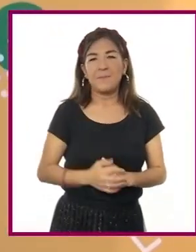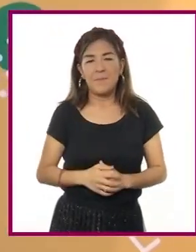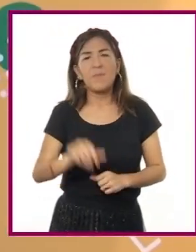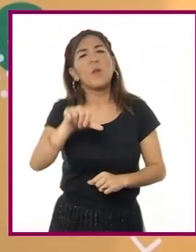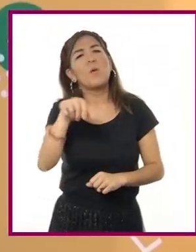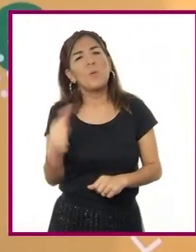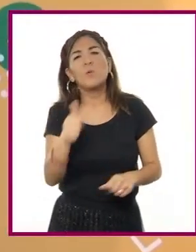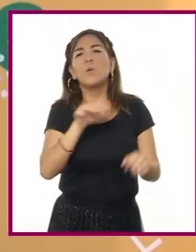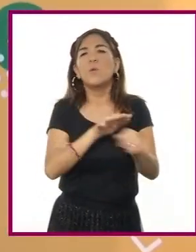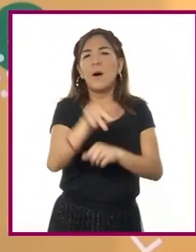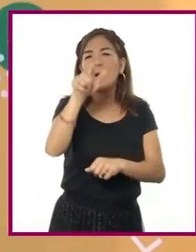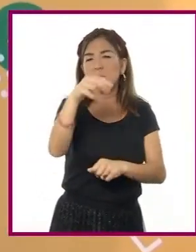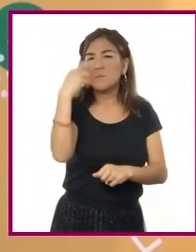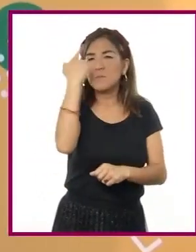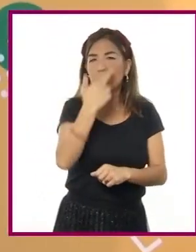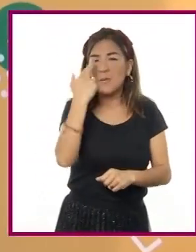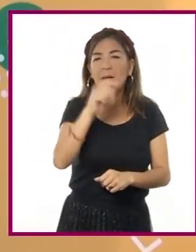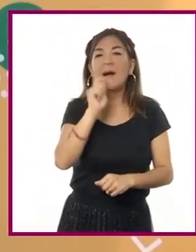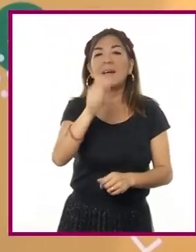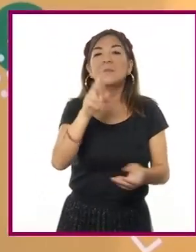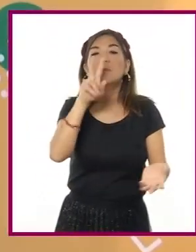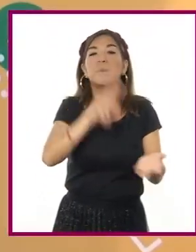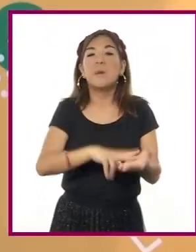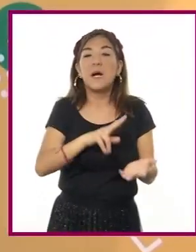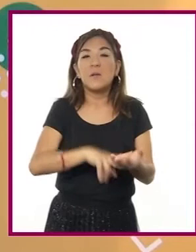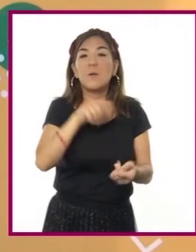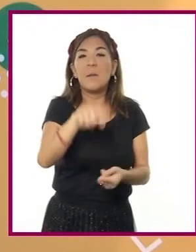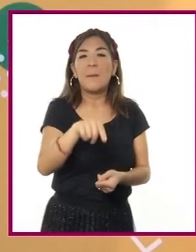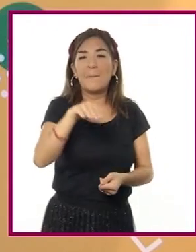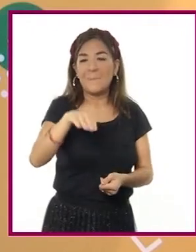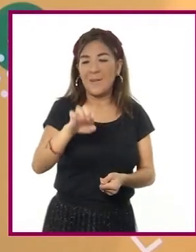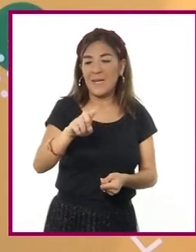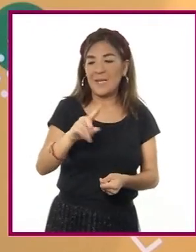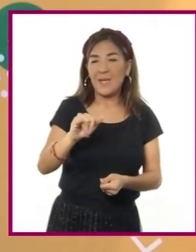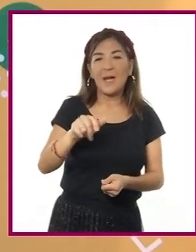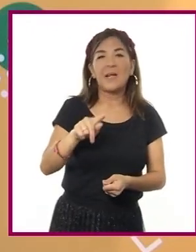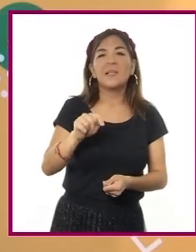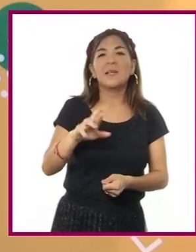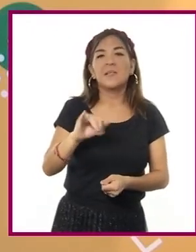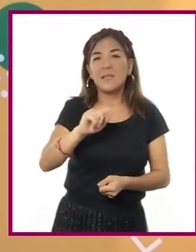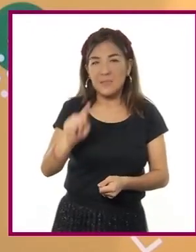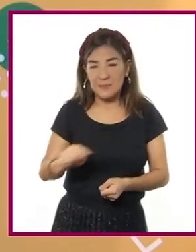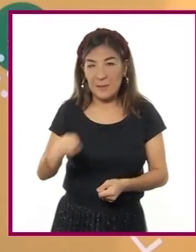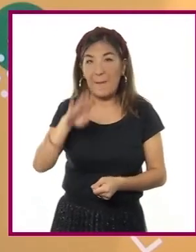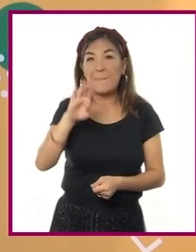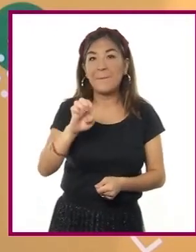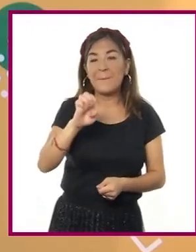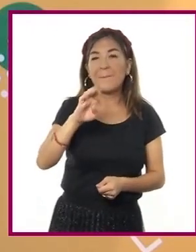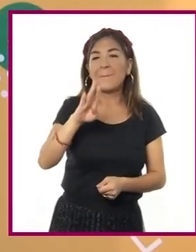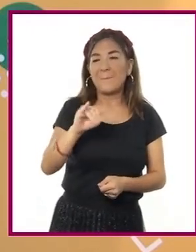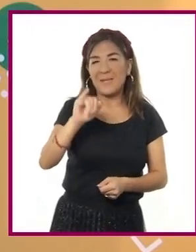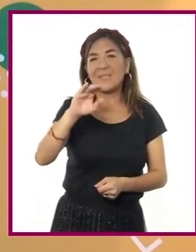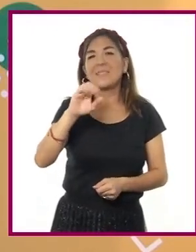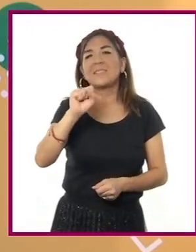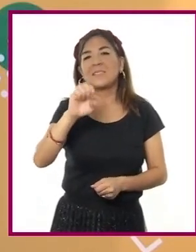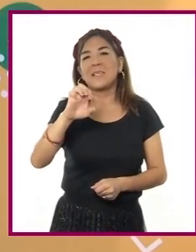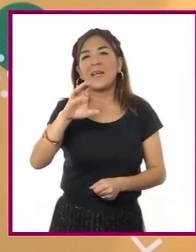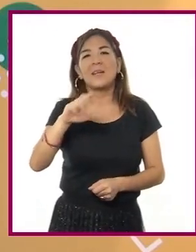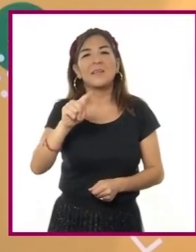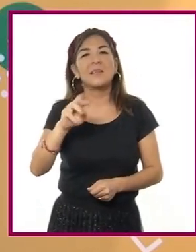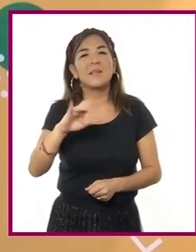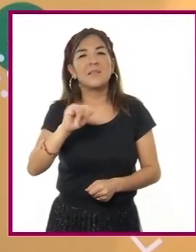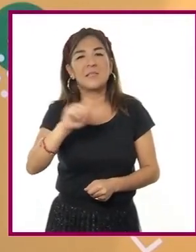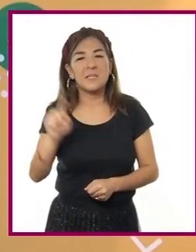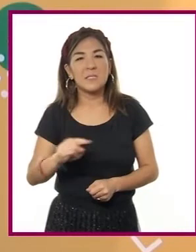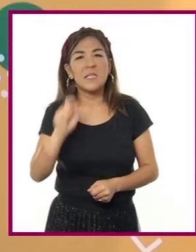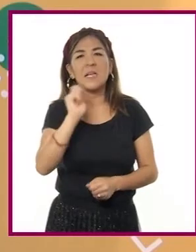Otro caso para analizar es la cantidad de mediatrices y bisectrices en polígonos regulares. Ambas rectas